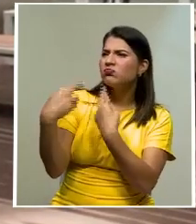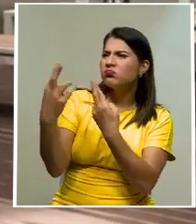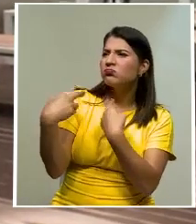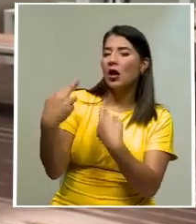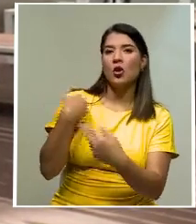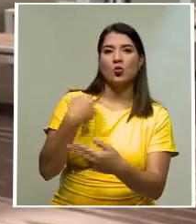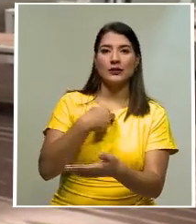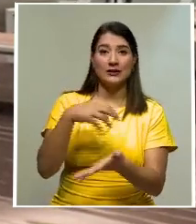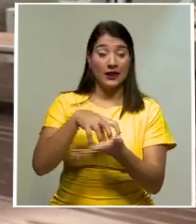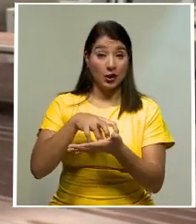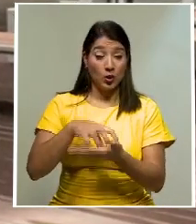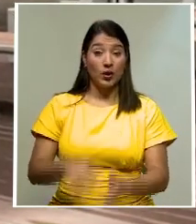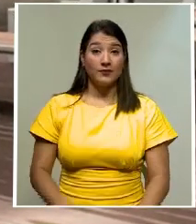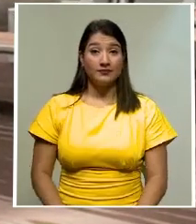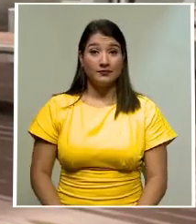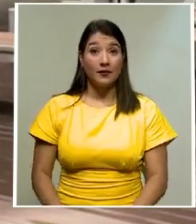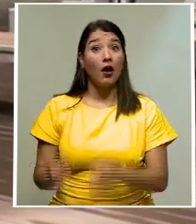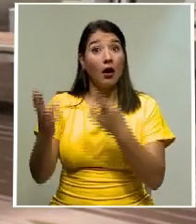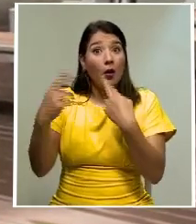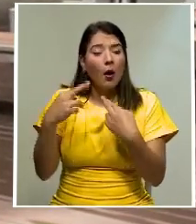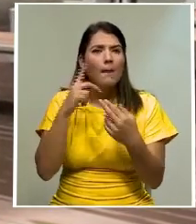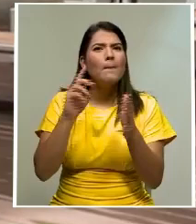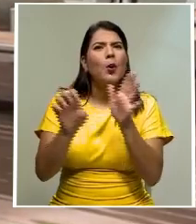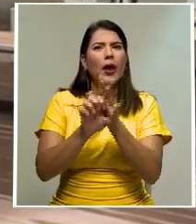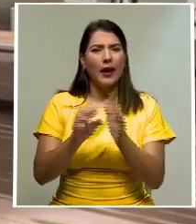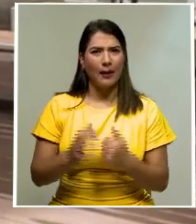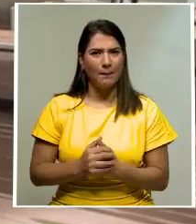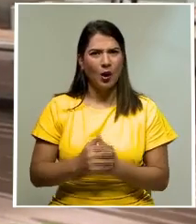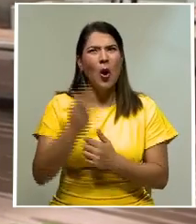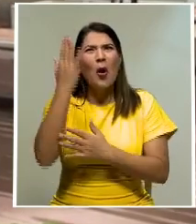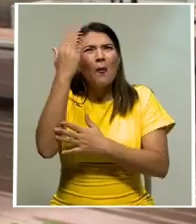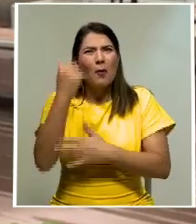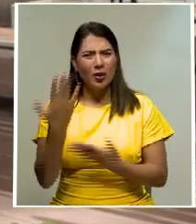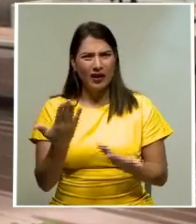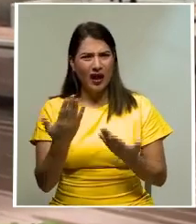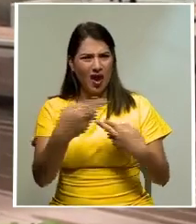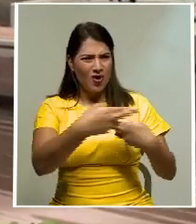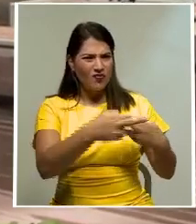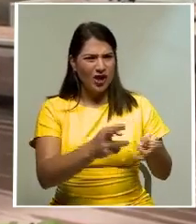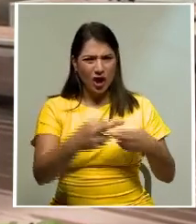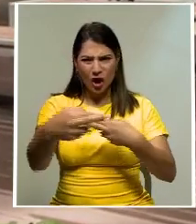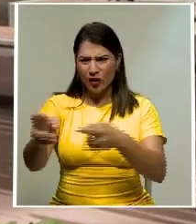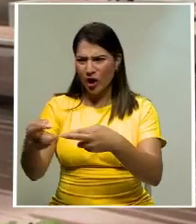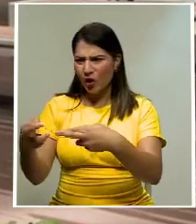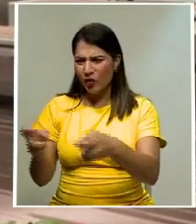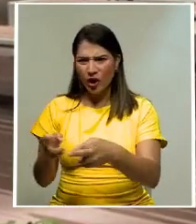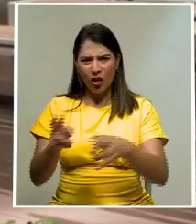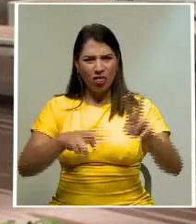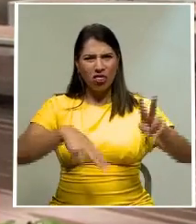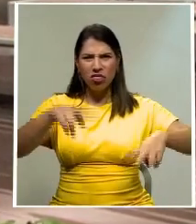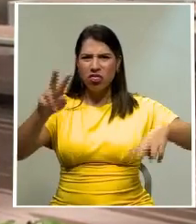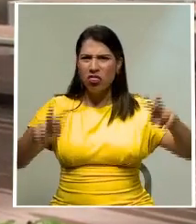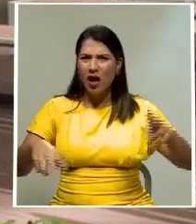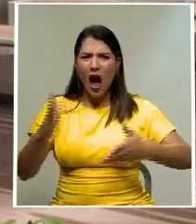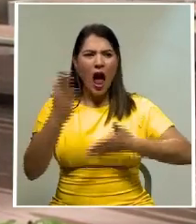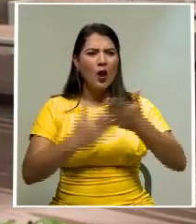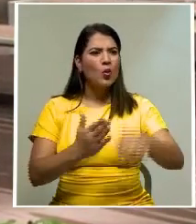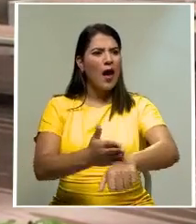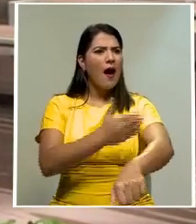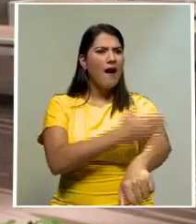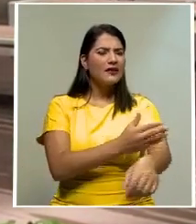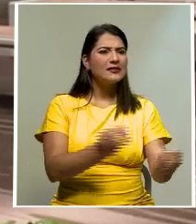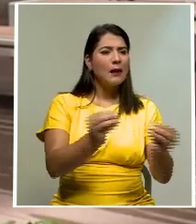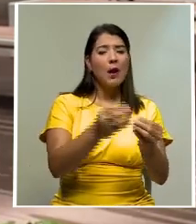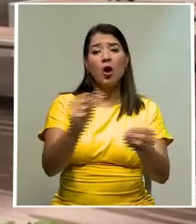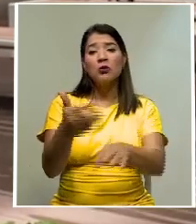interrogantes. Respuestas, por ejemplo, ante el por qué tanta desigualdad entre las áreas de salud, porque unas avanzan con más velocidad